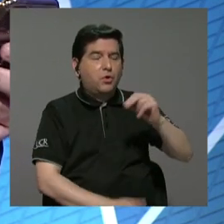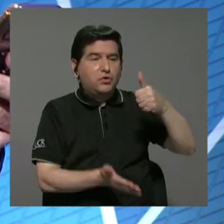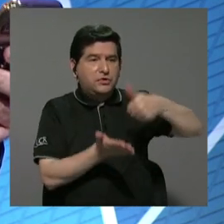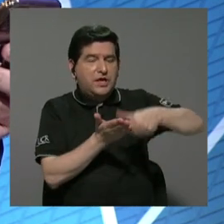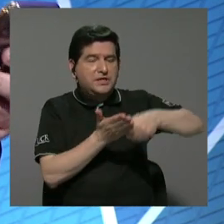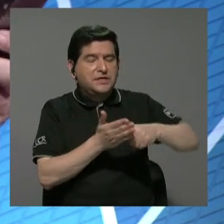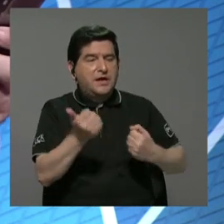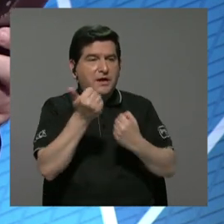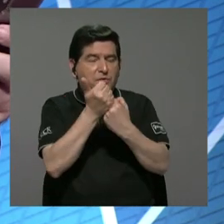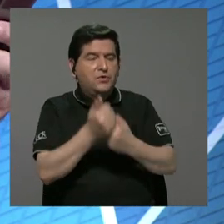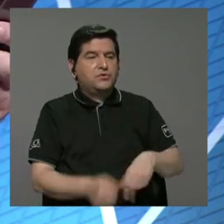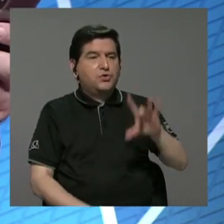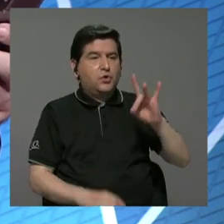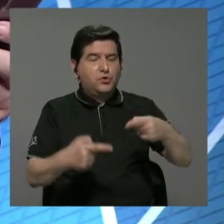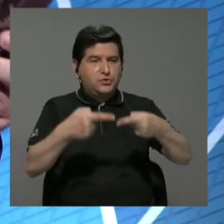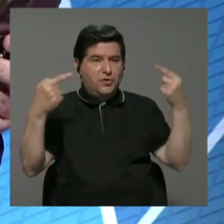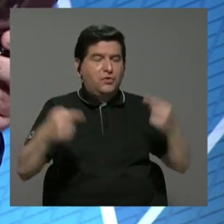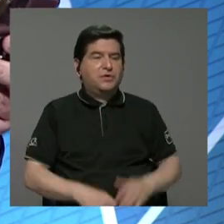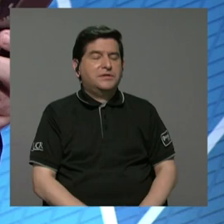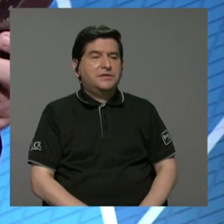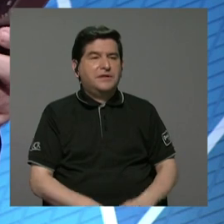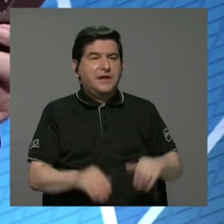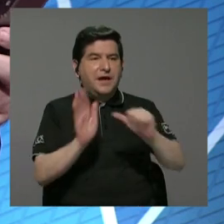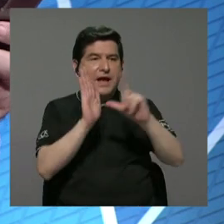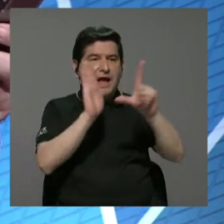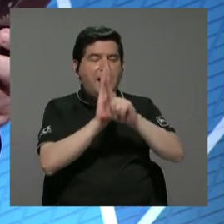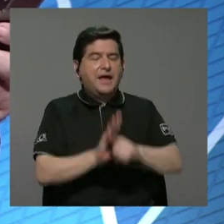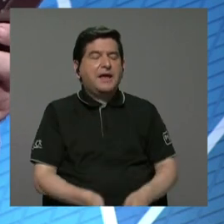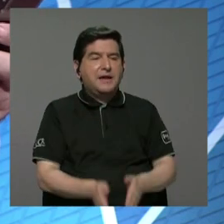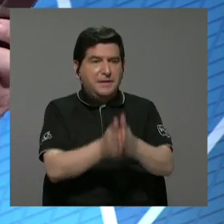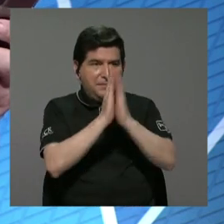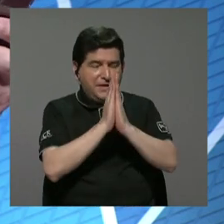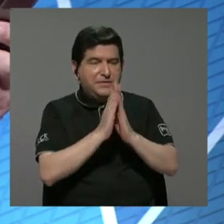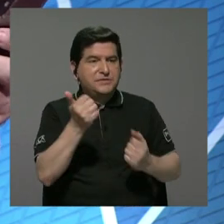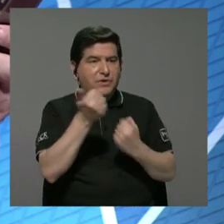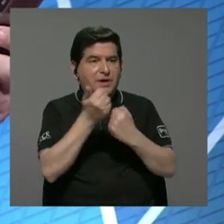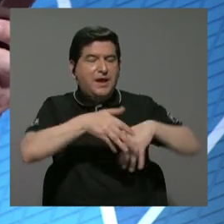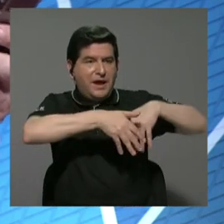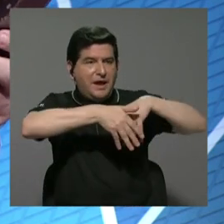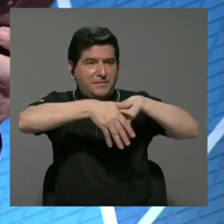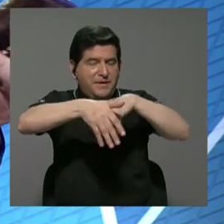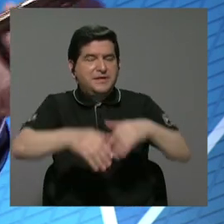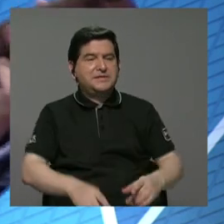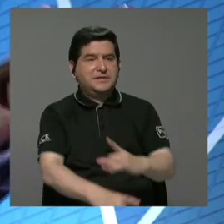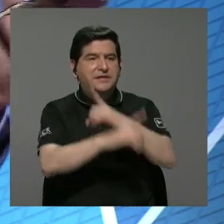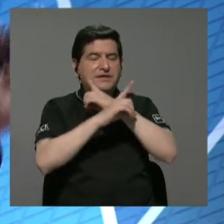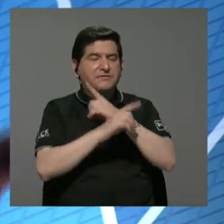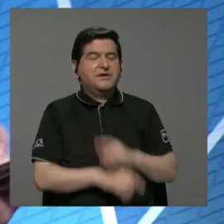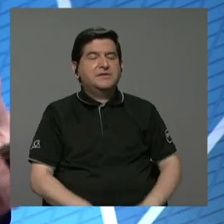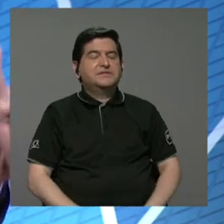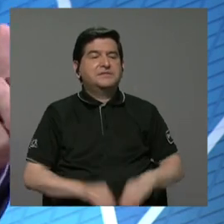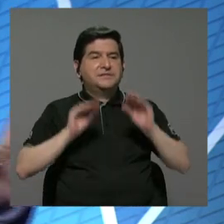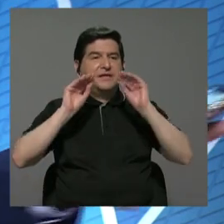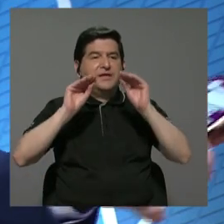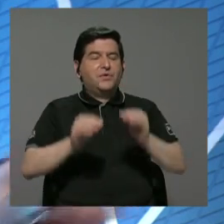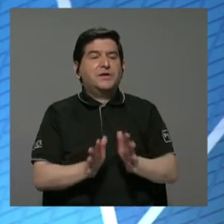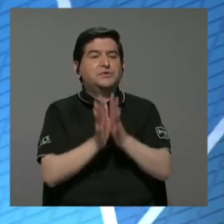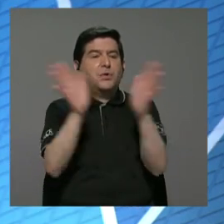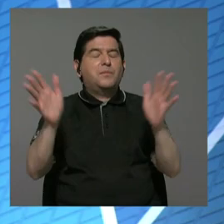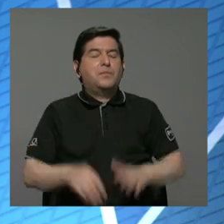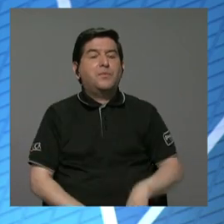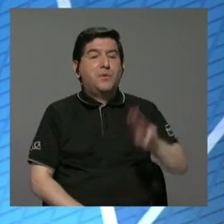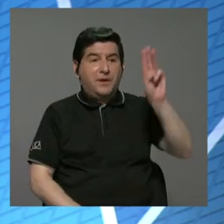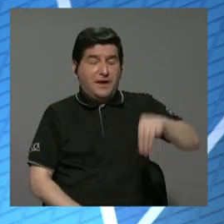a favor y 8 en contra, el plenario aprueba una moción para apoyar la marcha en defensa de la educación pública de este martes.